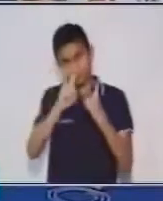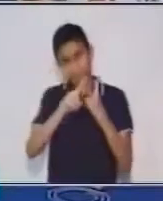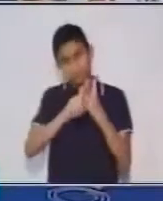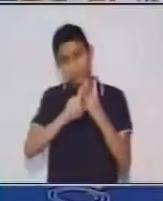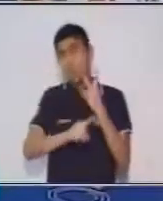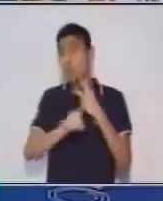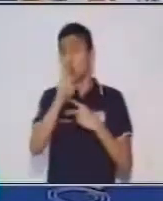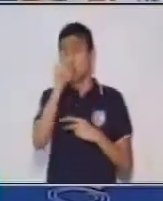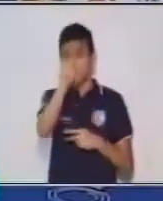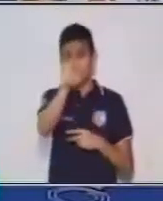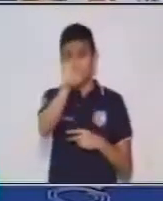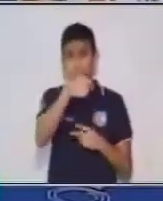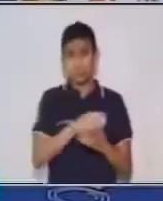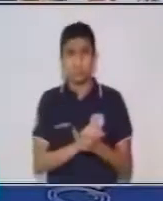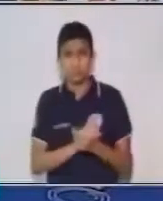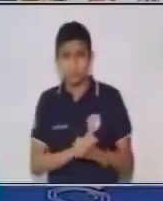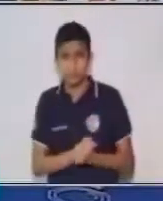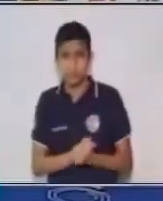Tú